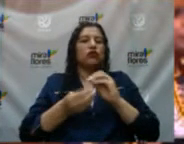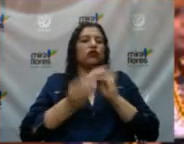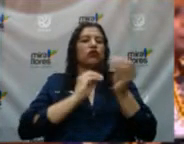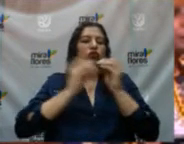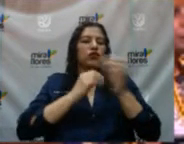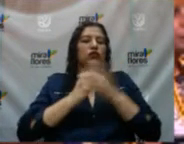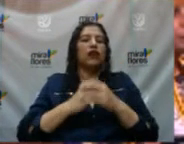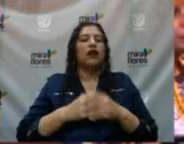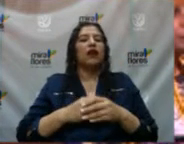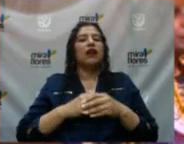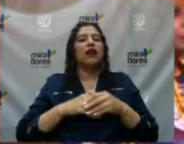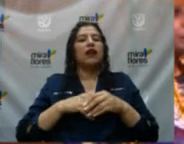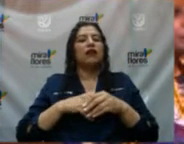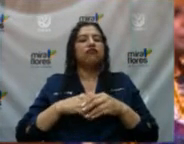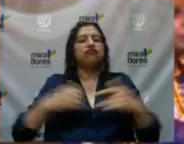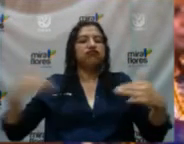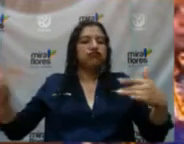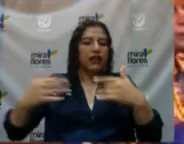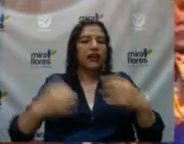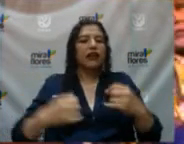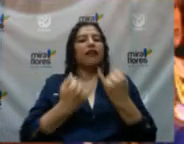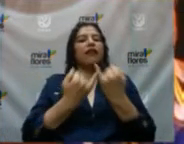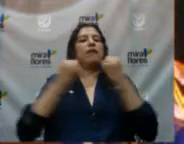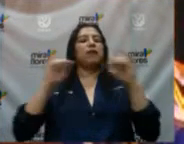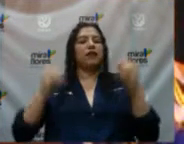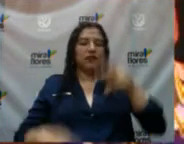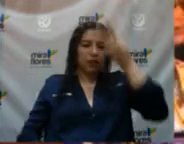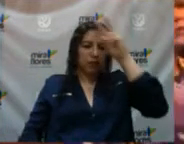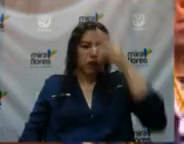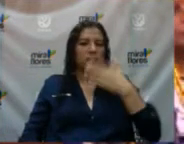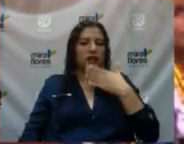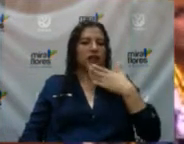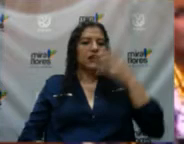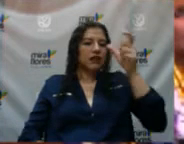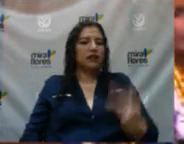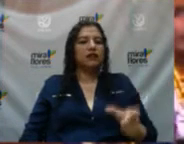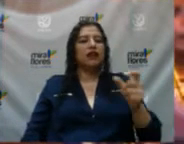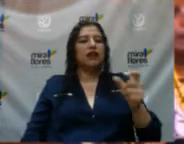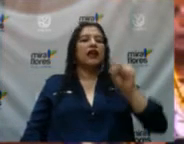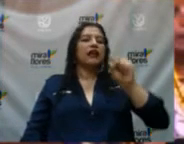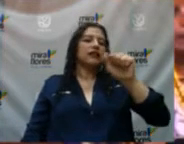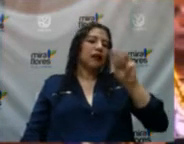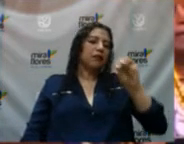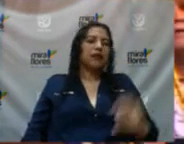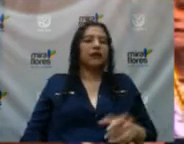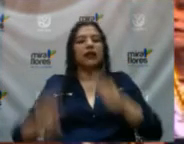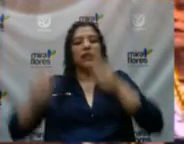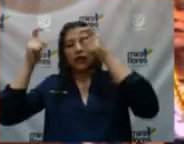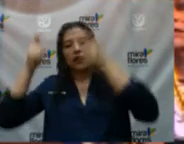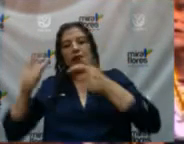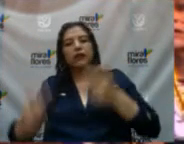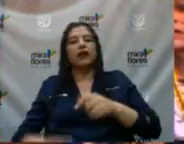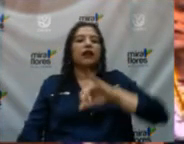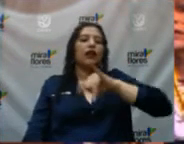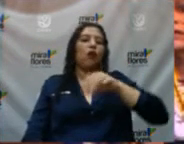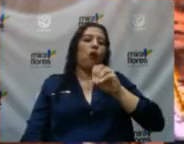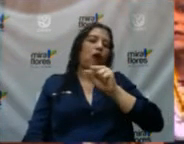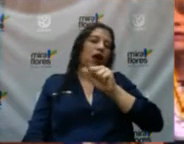de independencia del Perú, aterrizando el diálogo entre José de San Martín y el virrey Joaquín de la